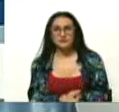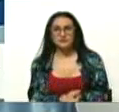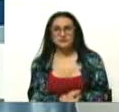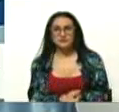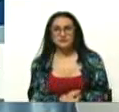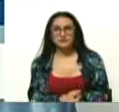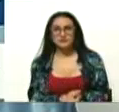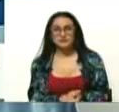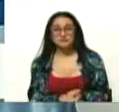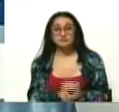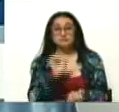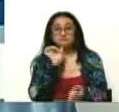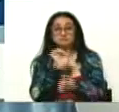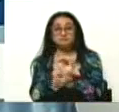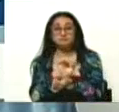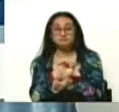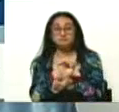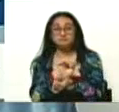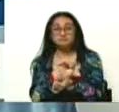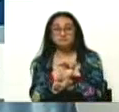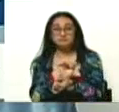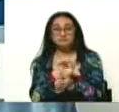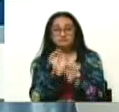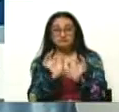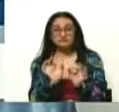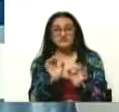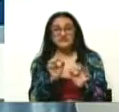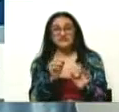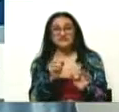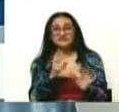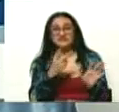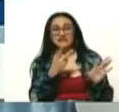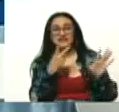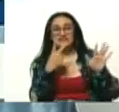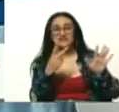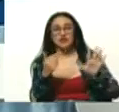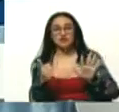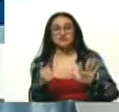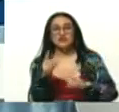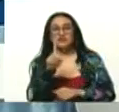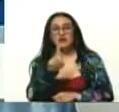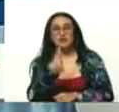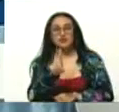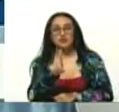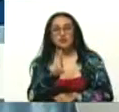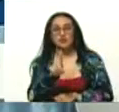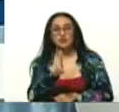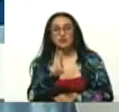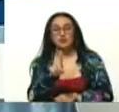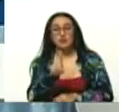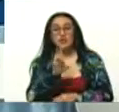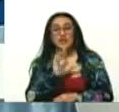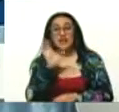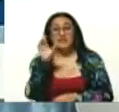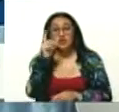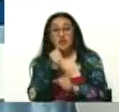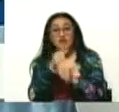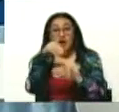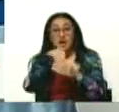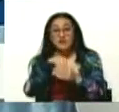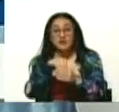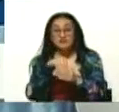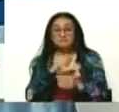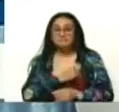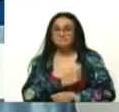Hemos privado de libertad a 771 agentes del Estado que lamentablemente,